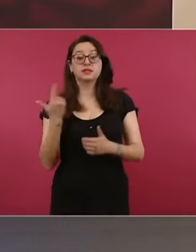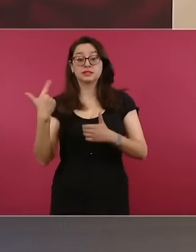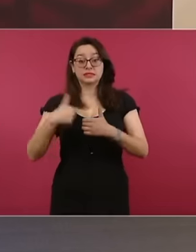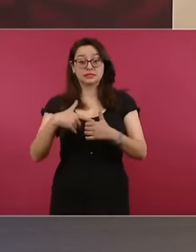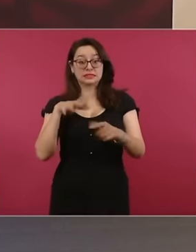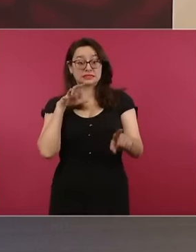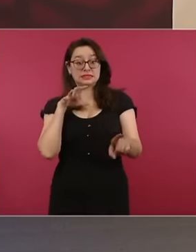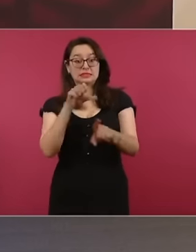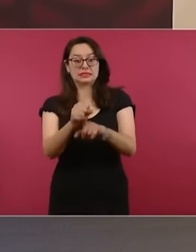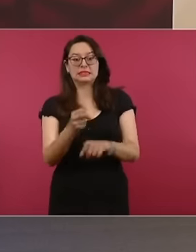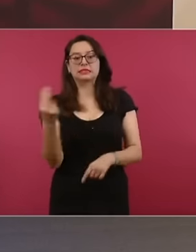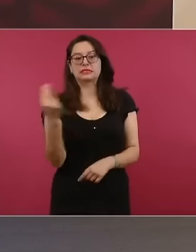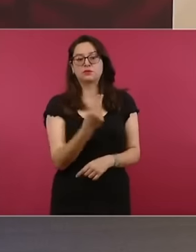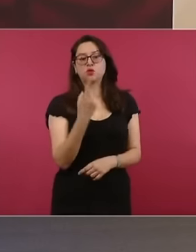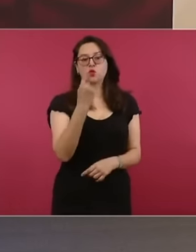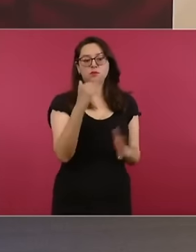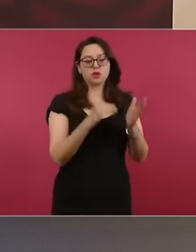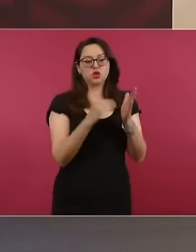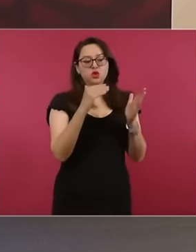aquí,